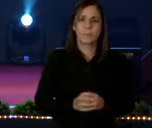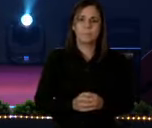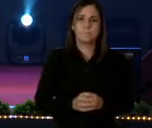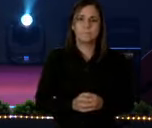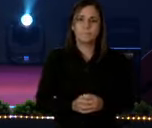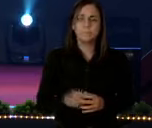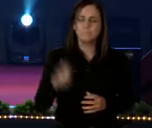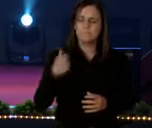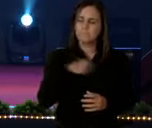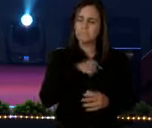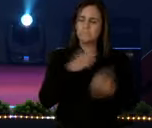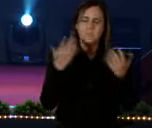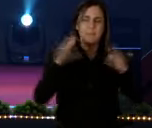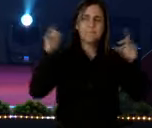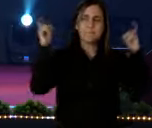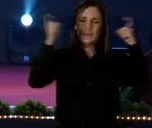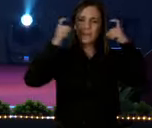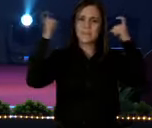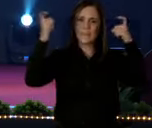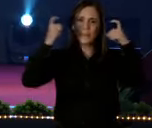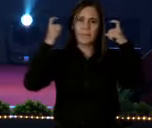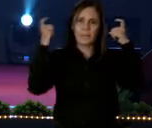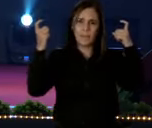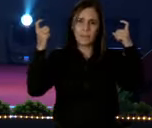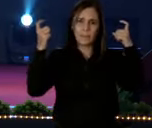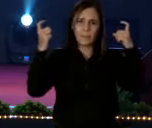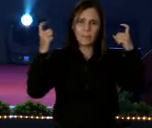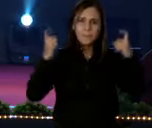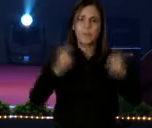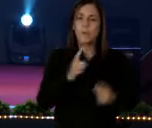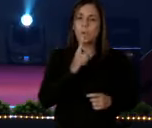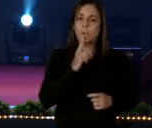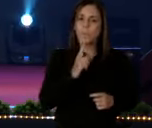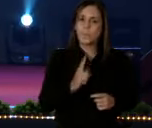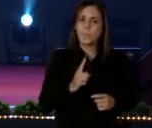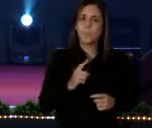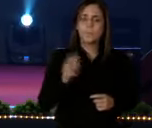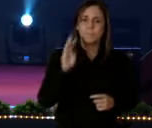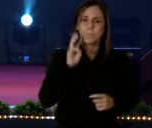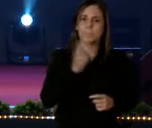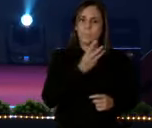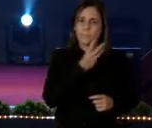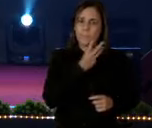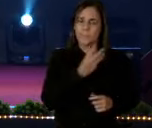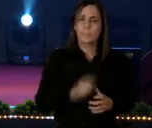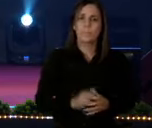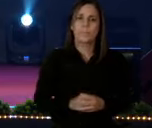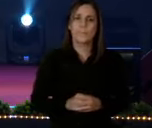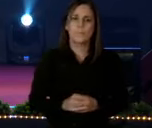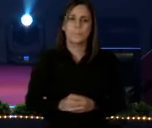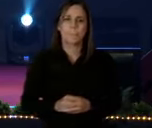nuestro apóstol. Y esa persona que ustedes ven ahí, mejor conocida como Tato, no sé el nombre